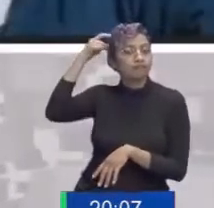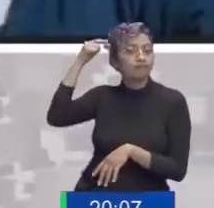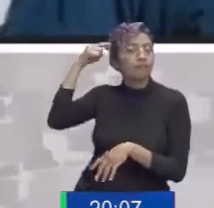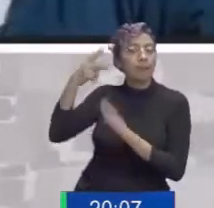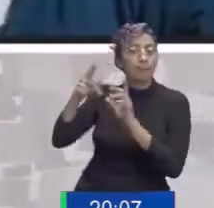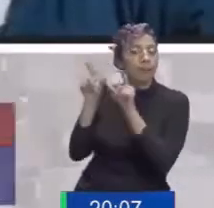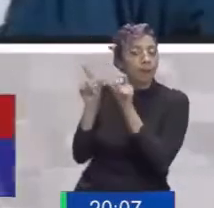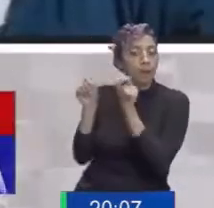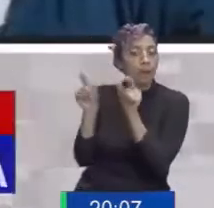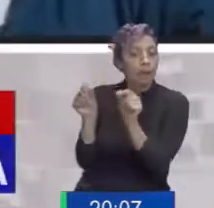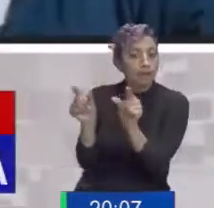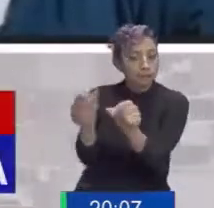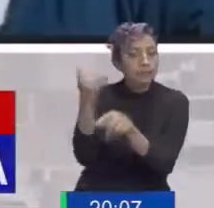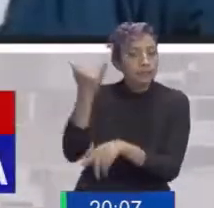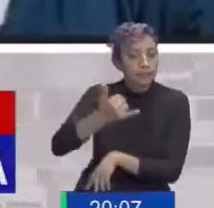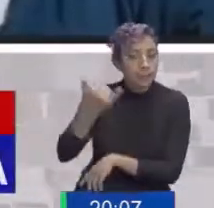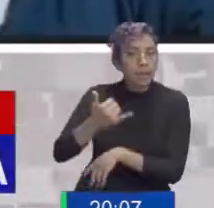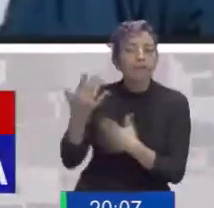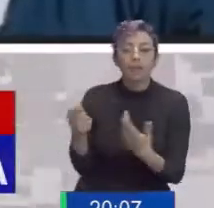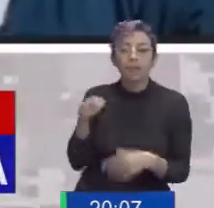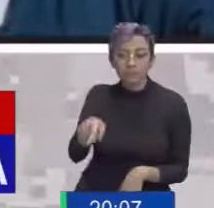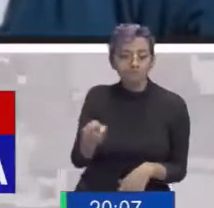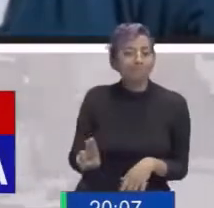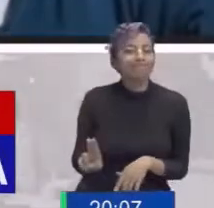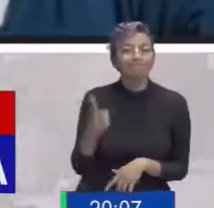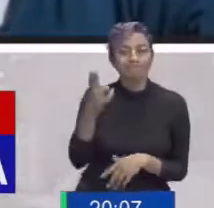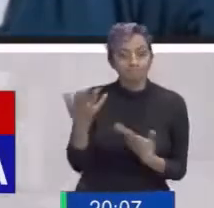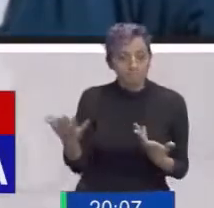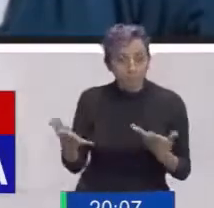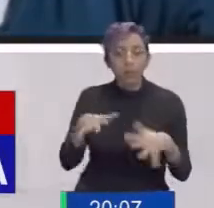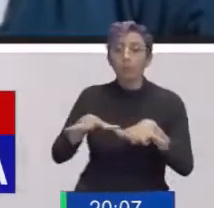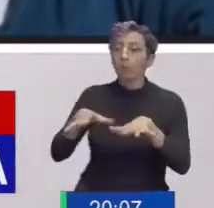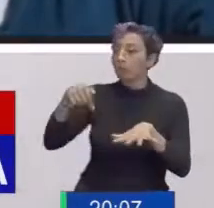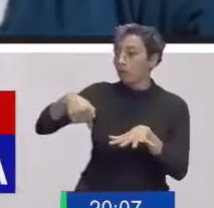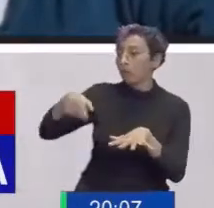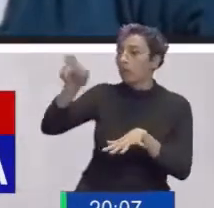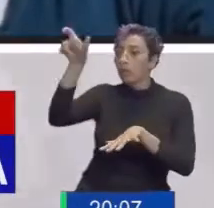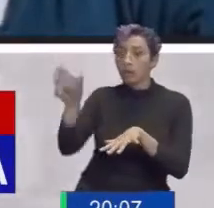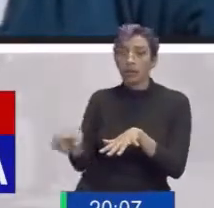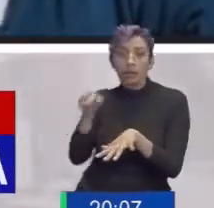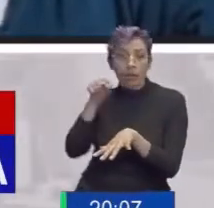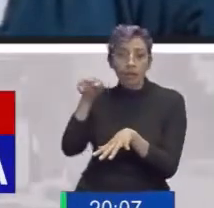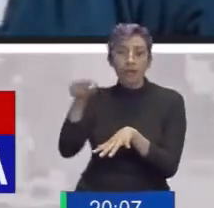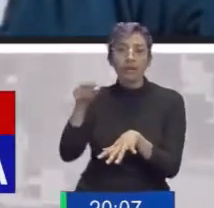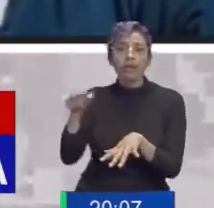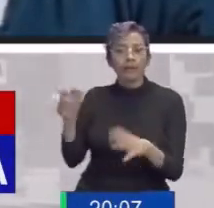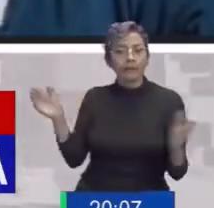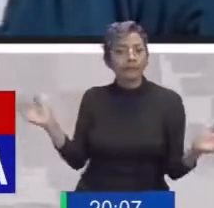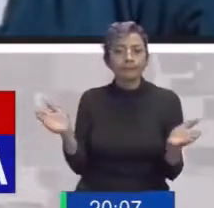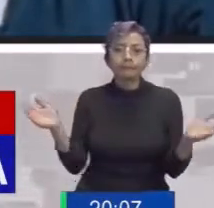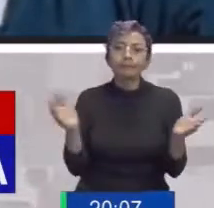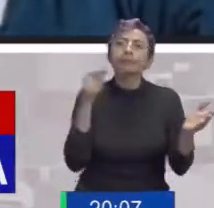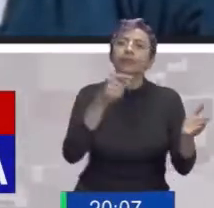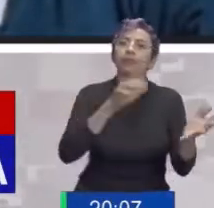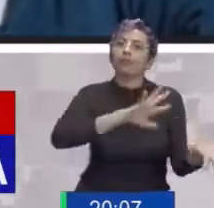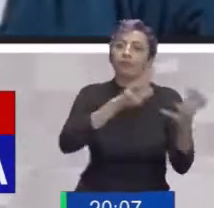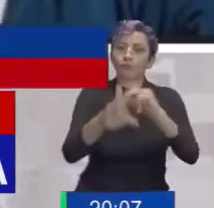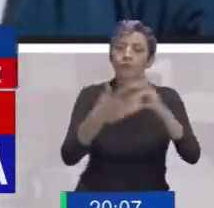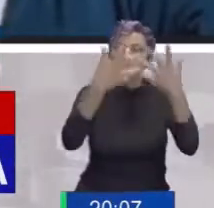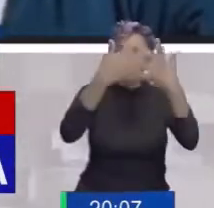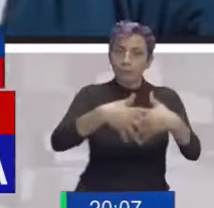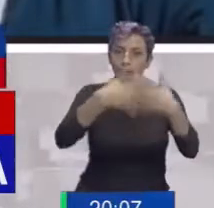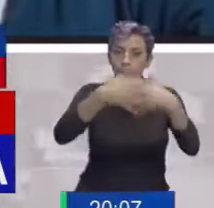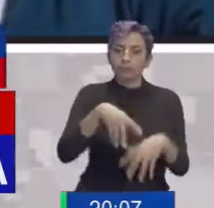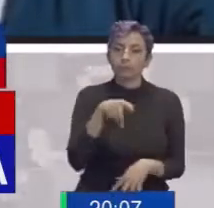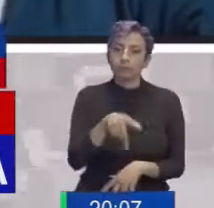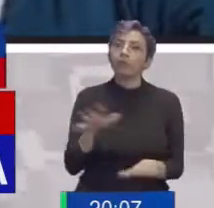que se han concentrado a lo largo y a lo ancho del país para poder promover esta iniciativa. Alexis, Leila y todo el equipo los saludan. Buenas